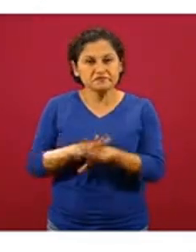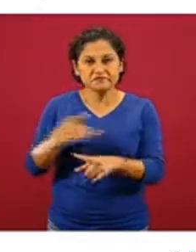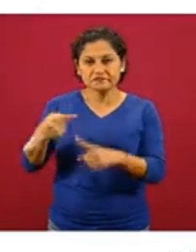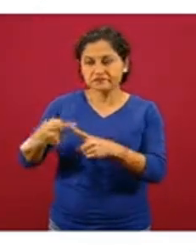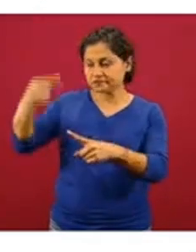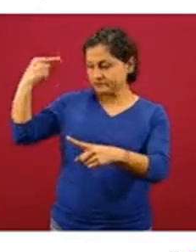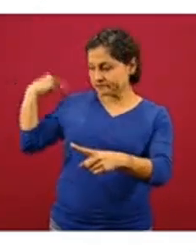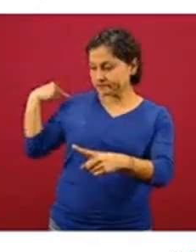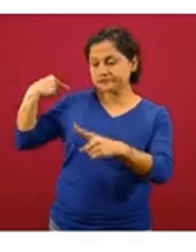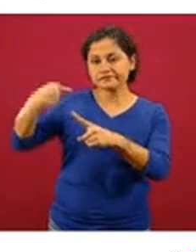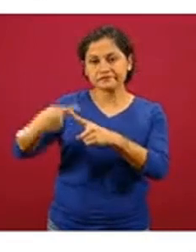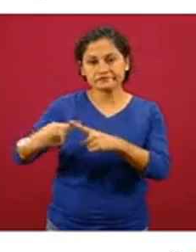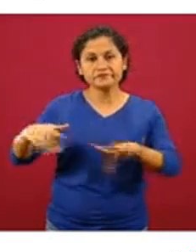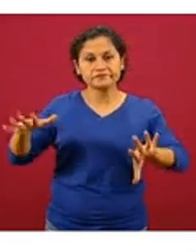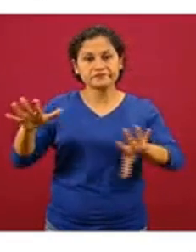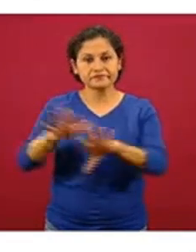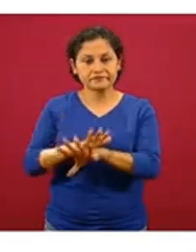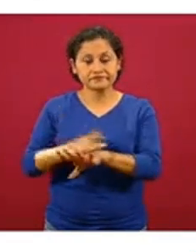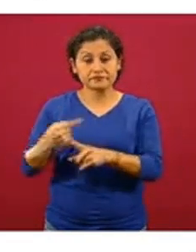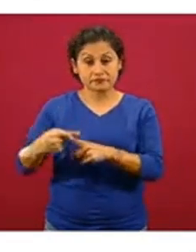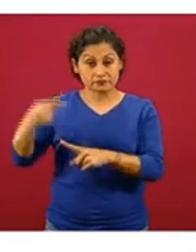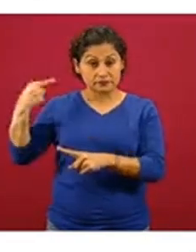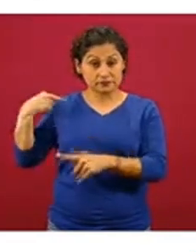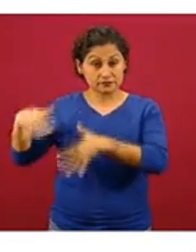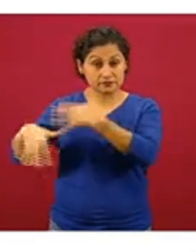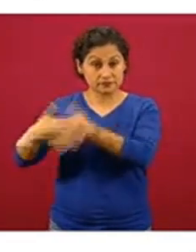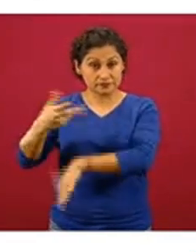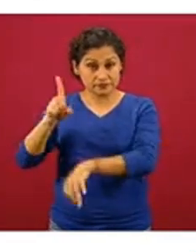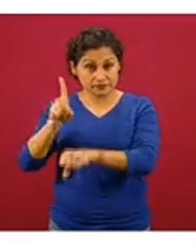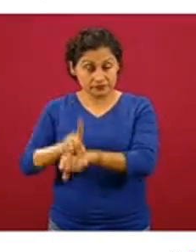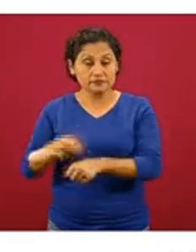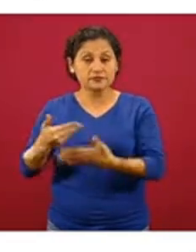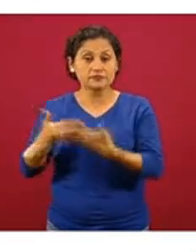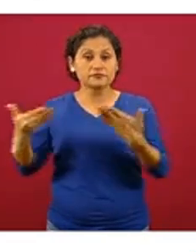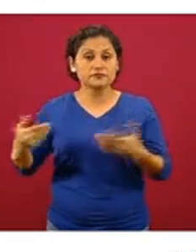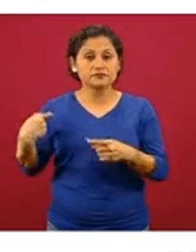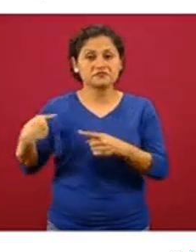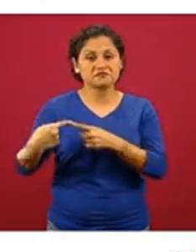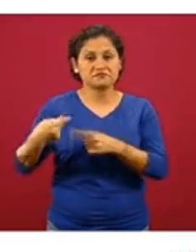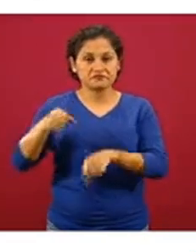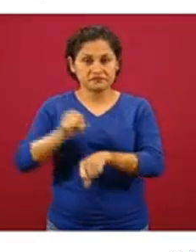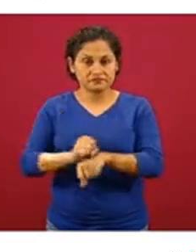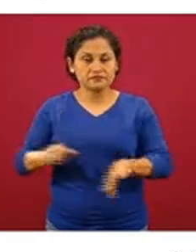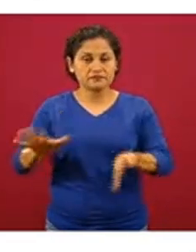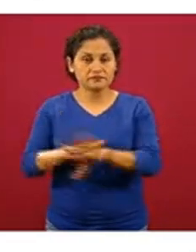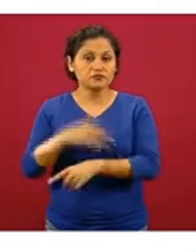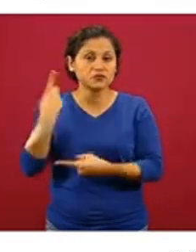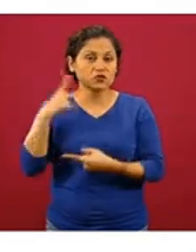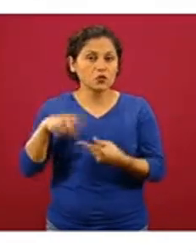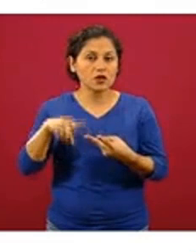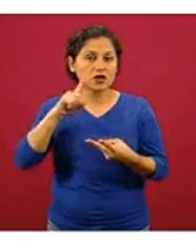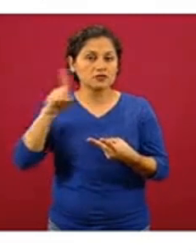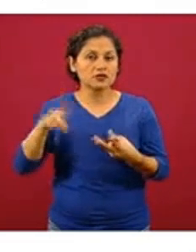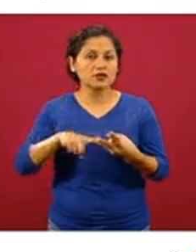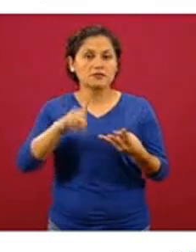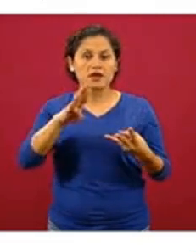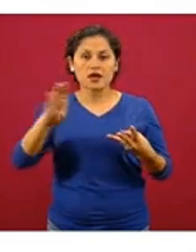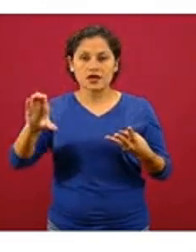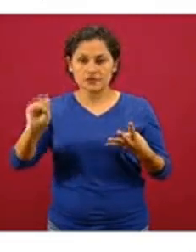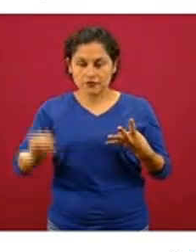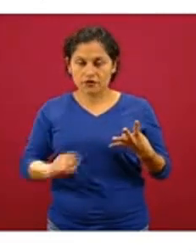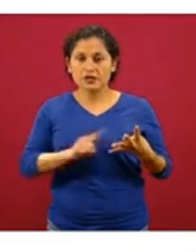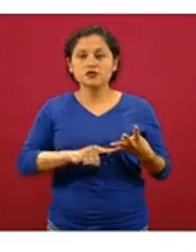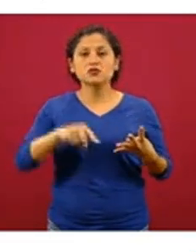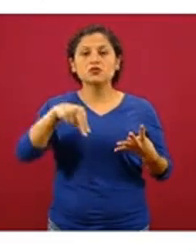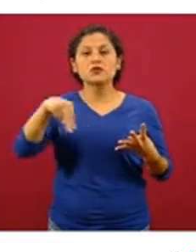respecto a hace 15 días y de la última semana. Vemos a Durango, Zacatecas, Baja California Sur y ahora Nuevo